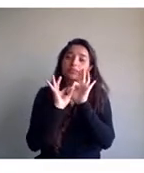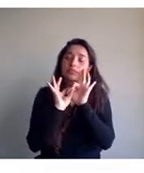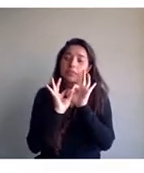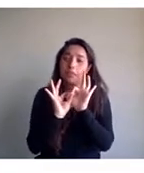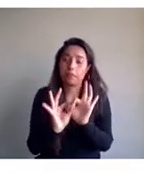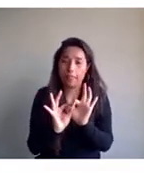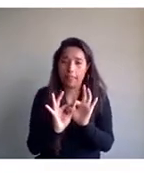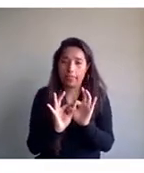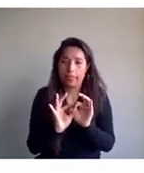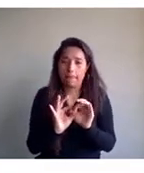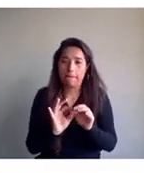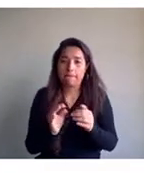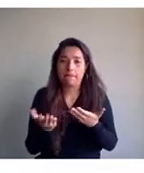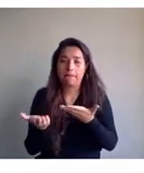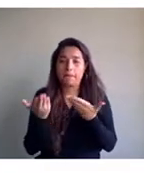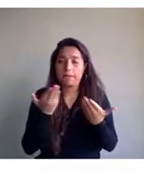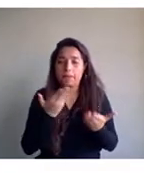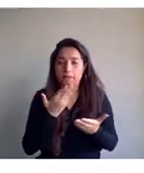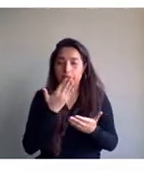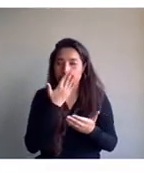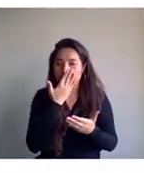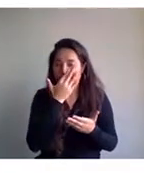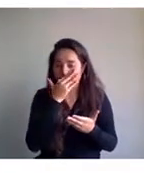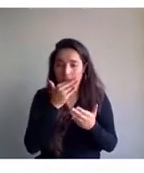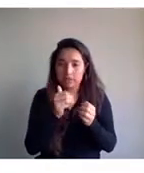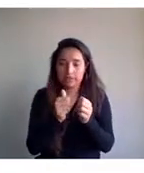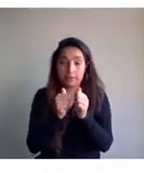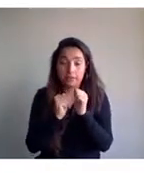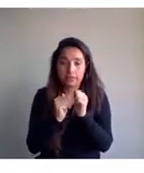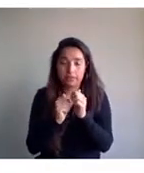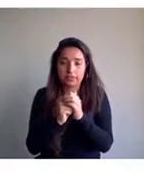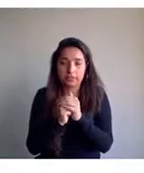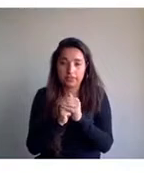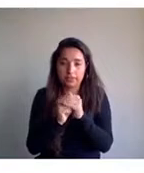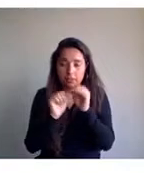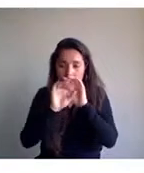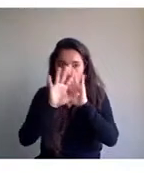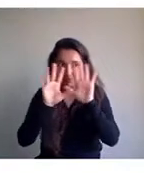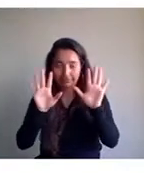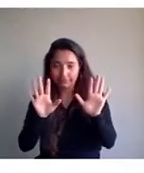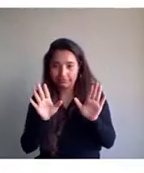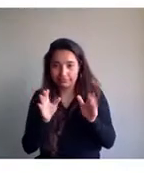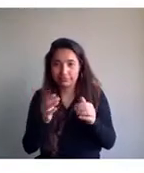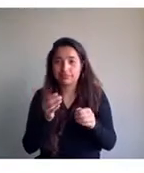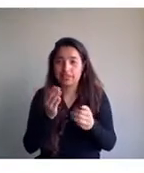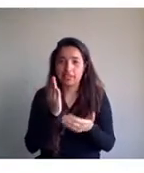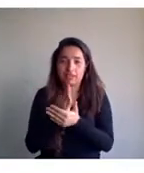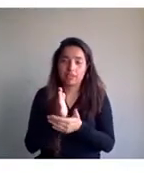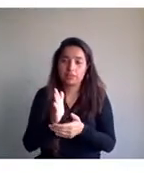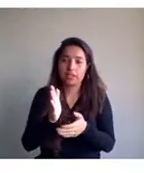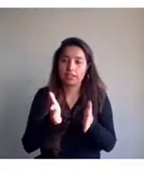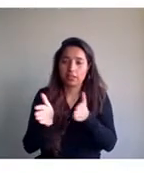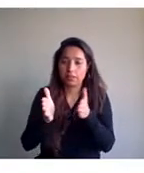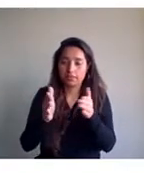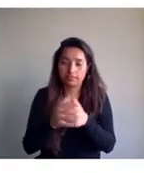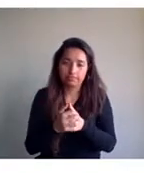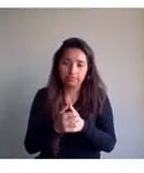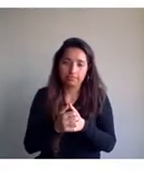también esta esta meta no esta meta que tenemos que seguir haciendo juntos muchas gracias